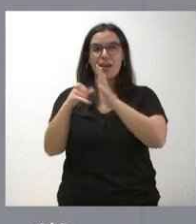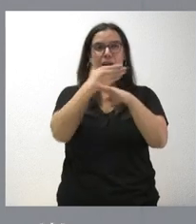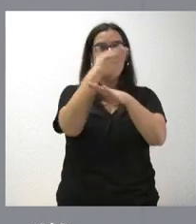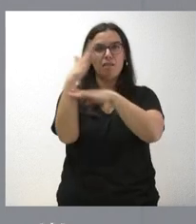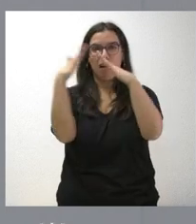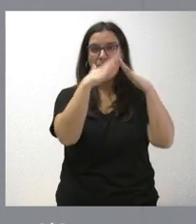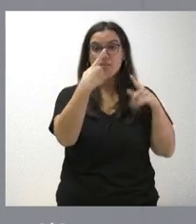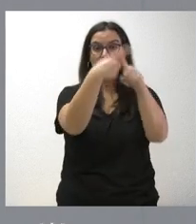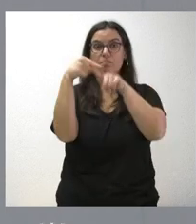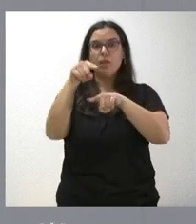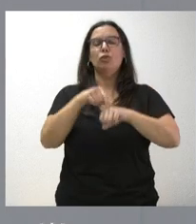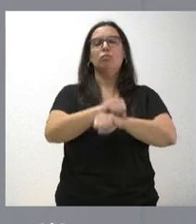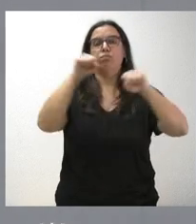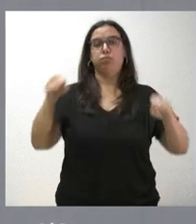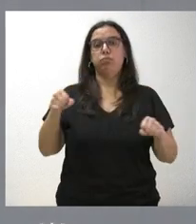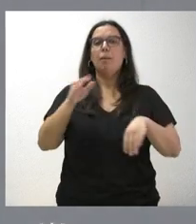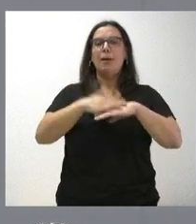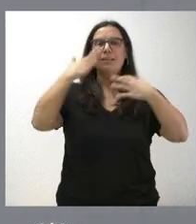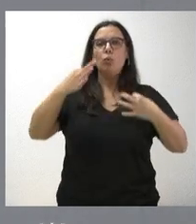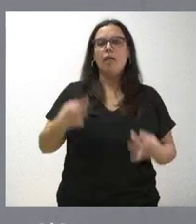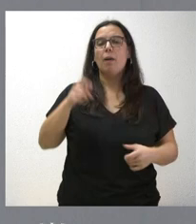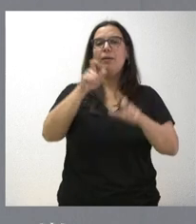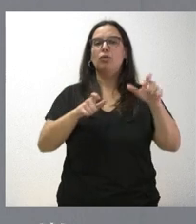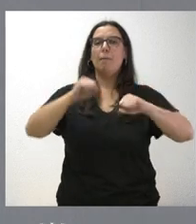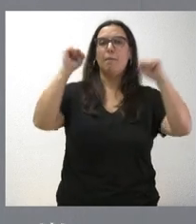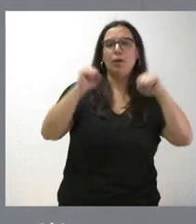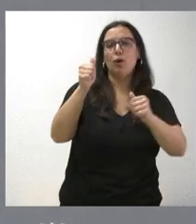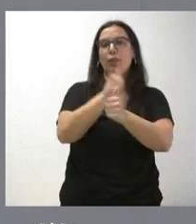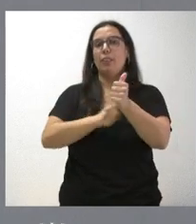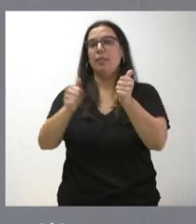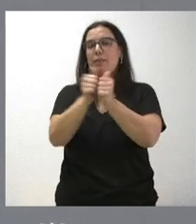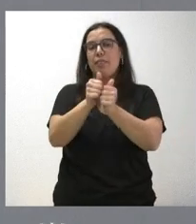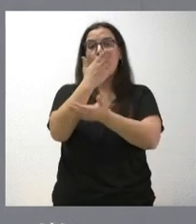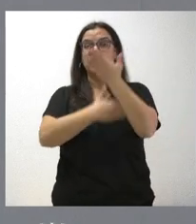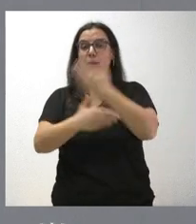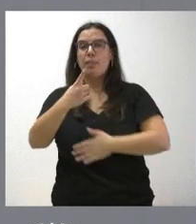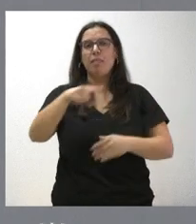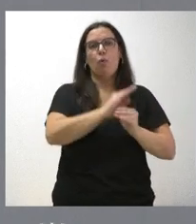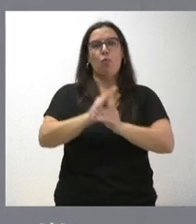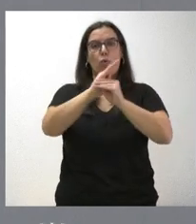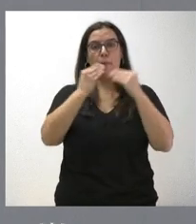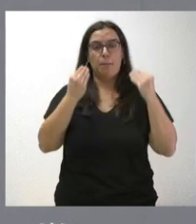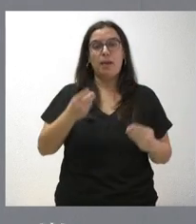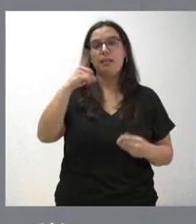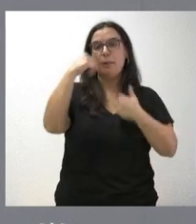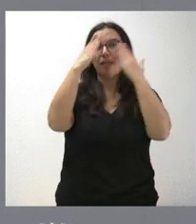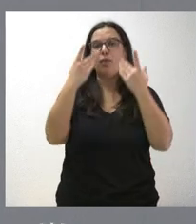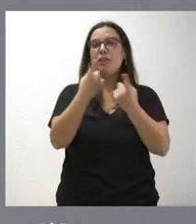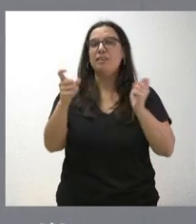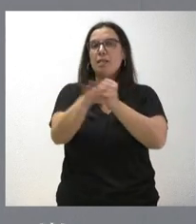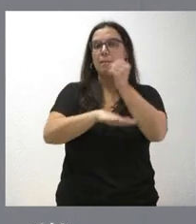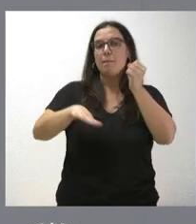asegur los cuidados y la seguridad de personas mayores con discapacidad o en situación de dependencia a la vez que atender necesidades básicas de